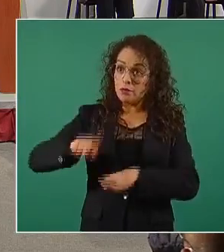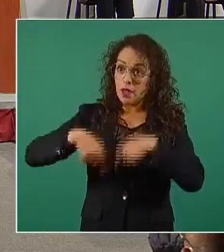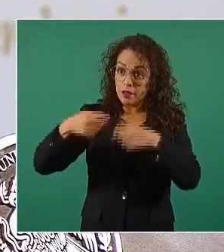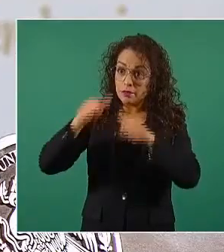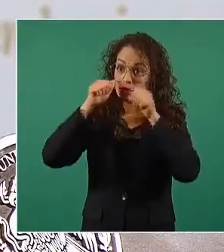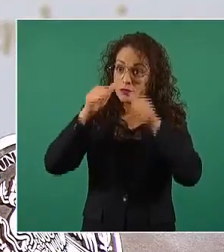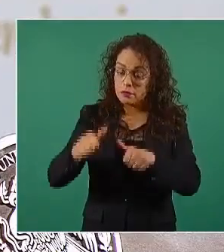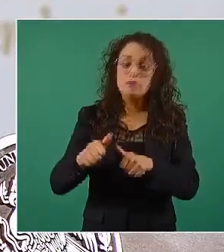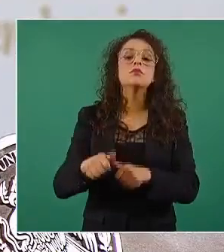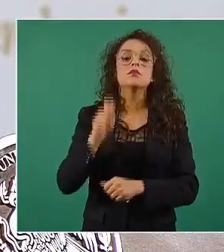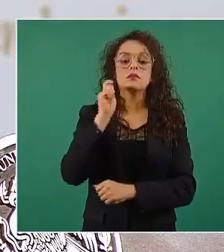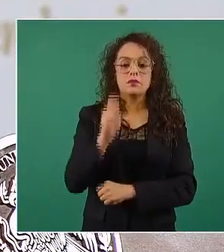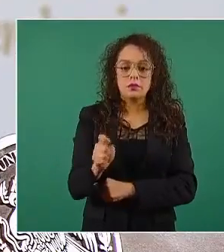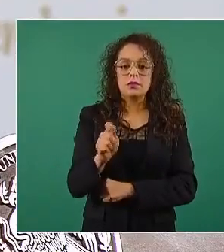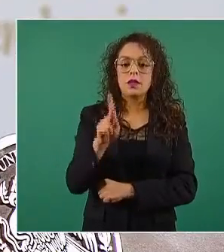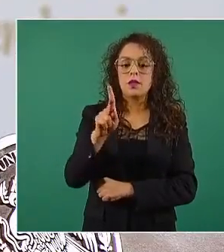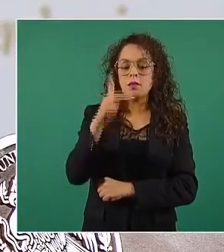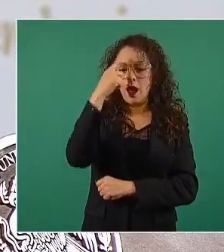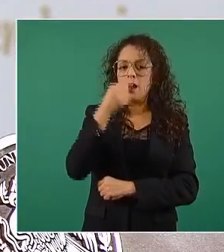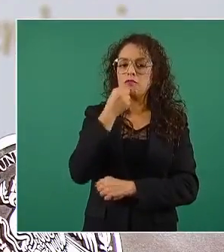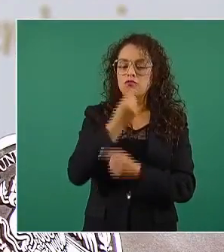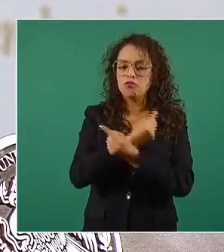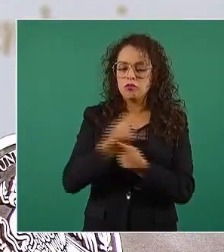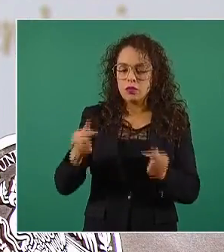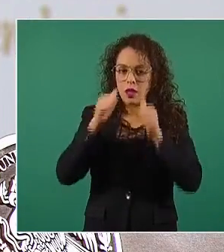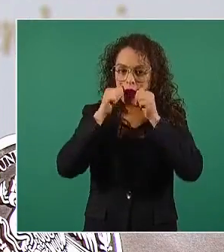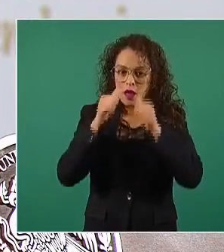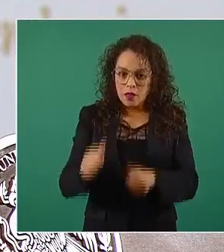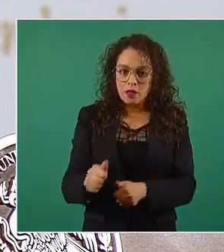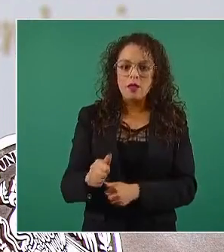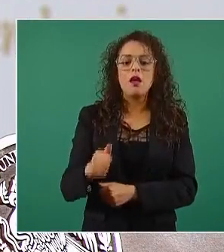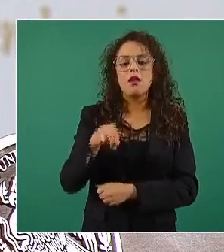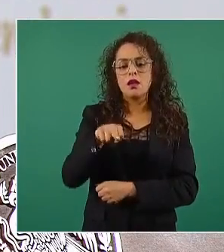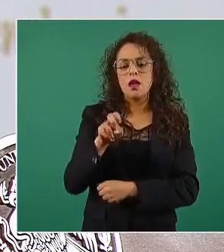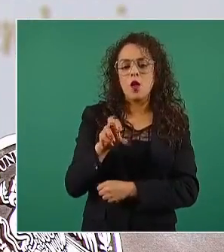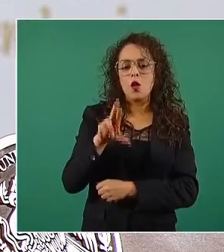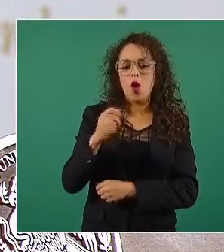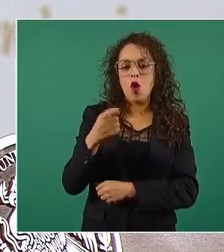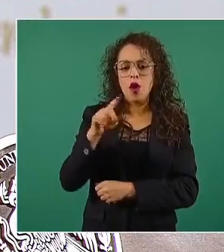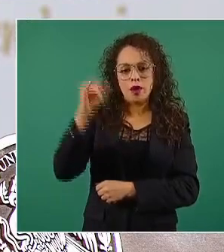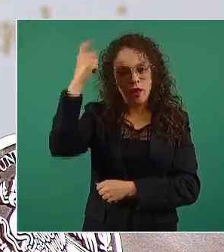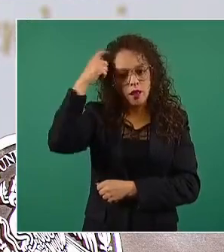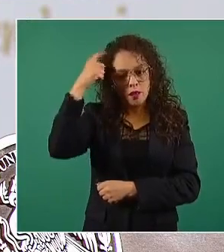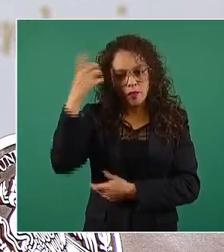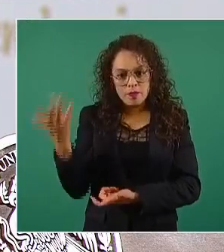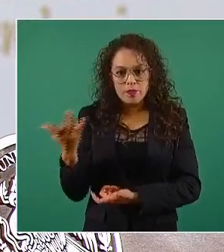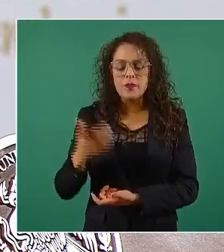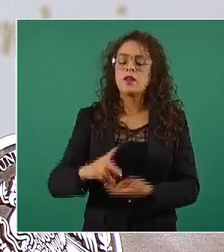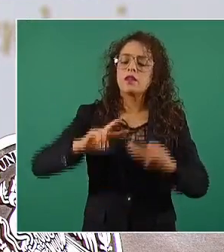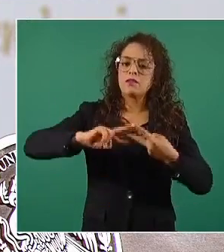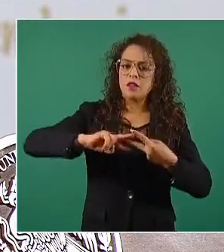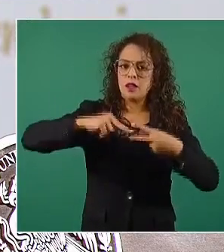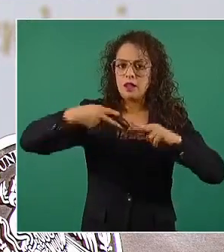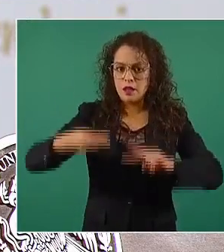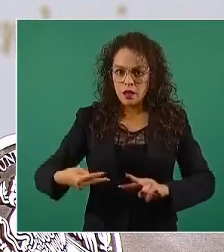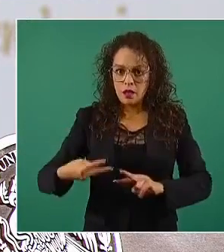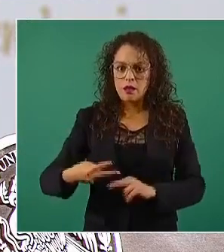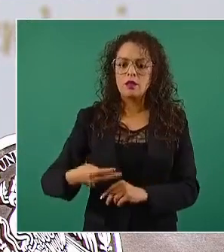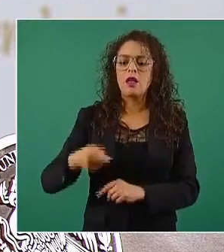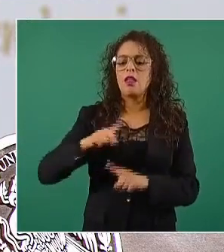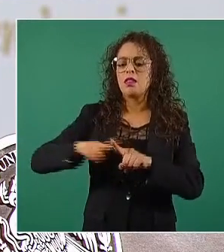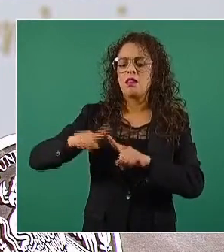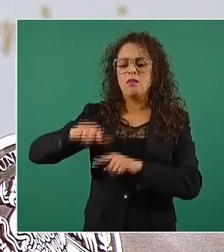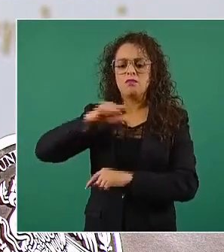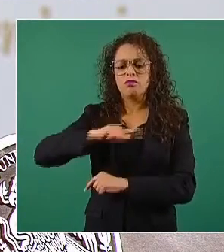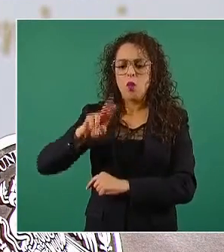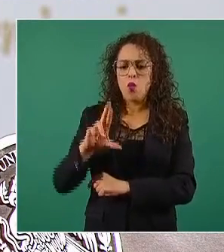pediatría, ortopedia, neurología, comunicación humana, genética, urología,